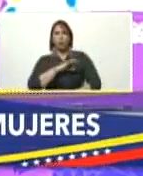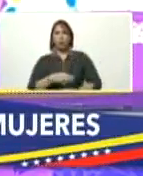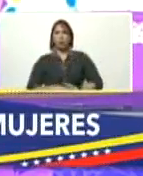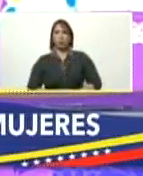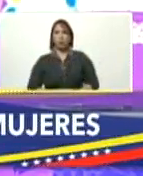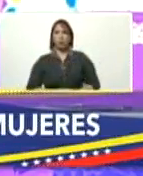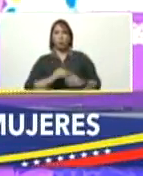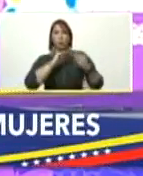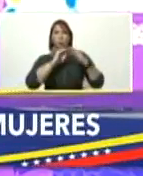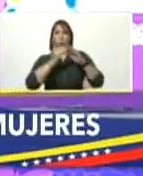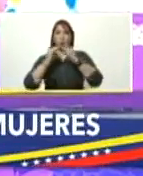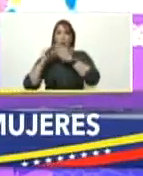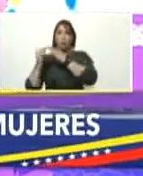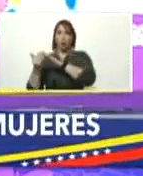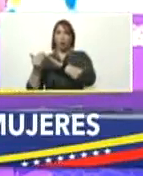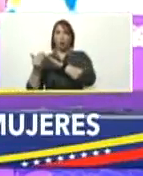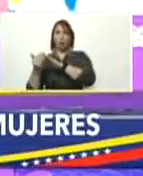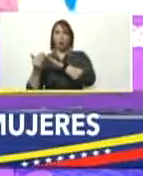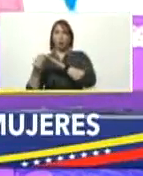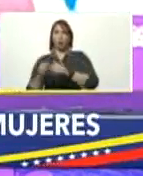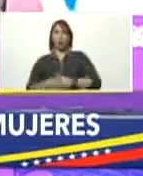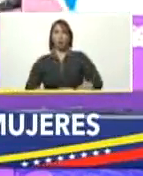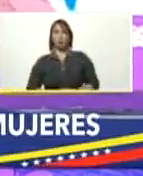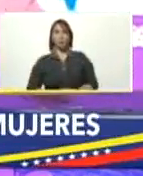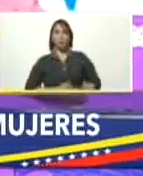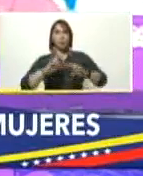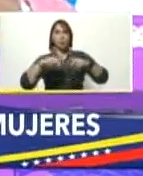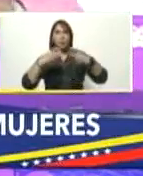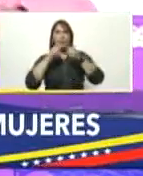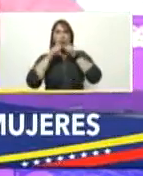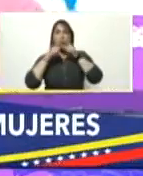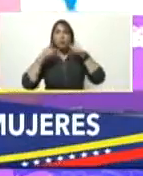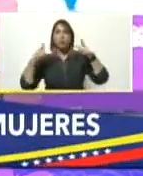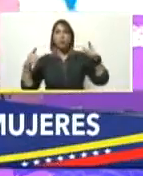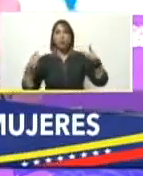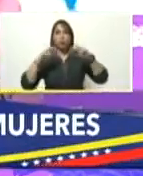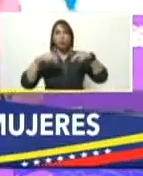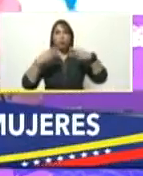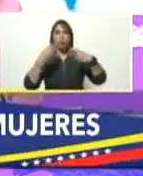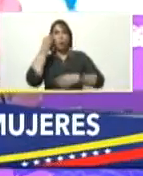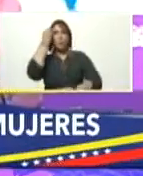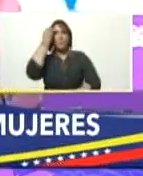la comunidad, de un nuevo lenguaje, un nuevo pensamiento.